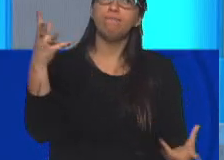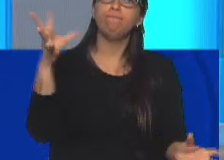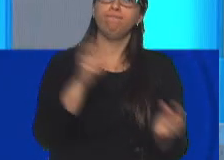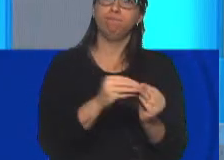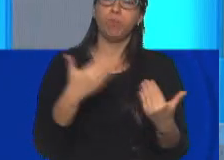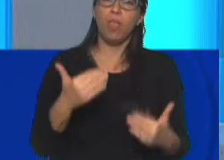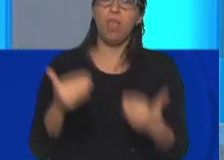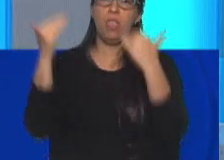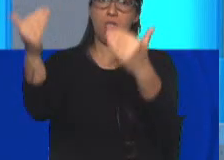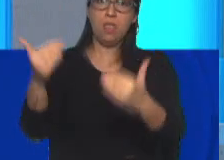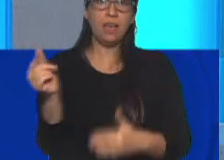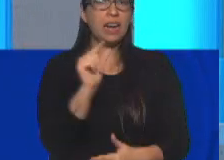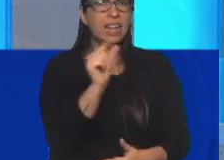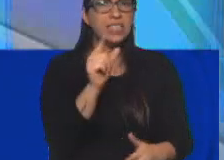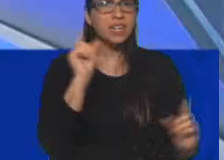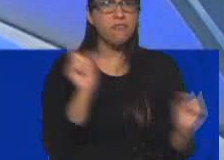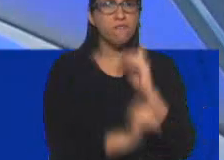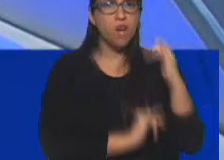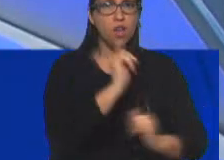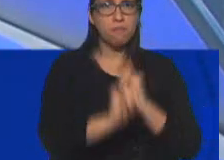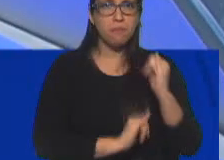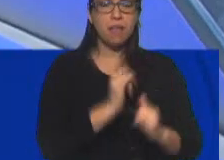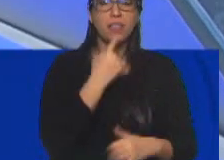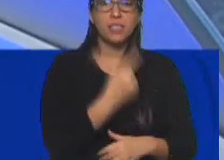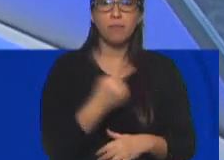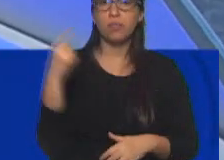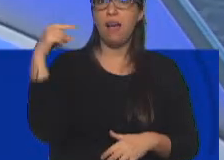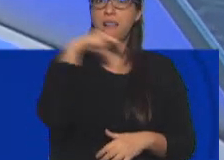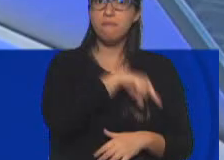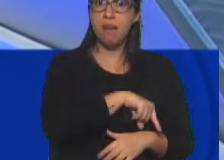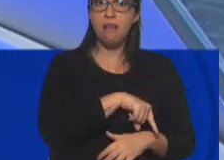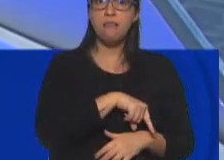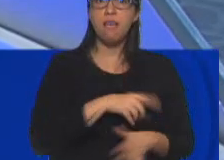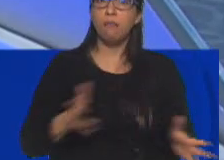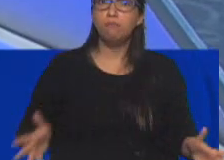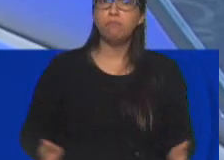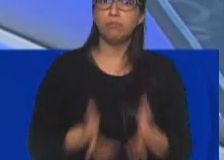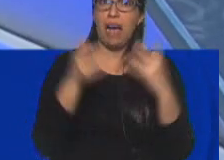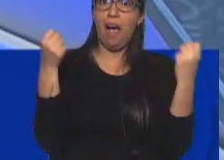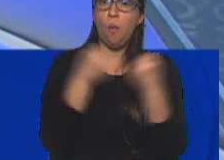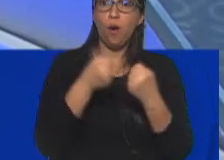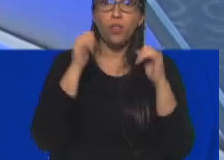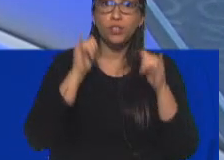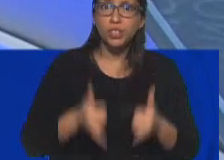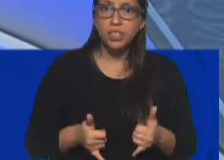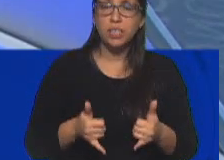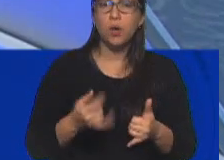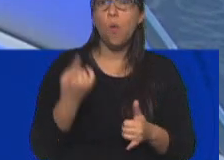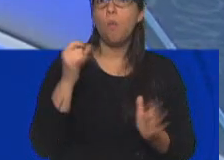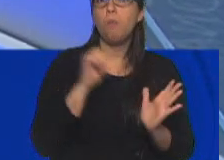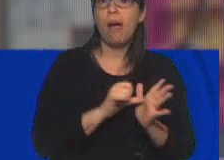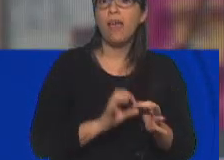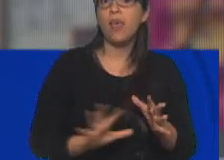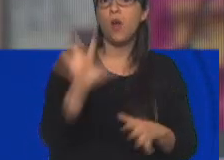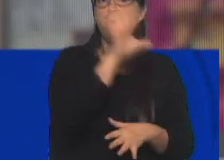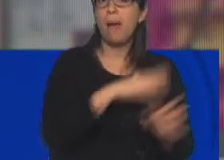a ver, recién en el informe planteamos, ¿no?, que Alemania impulsa el acuerdo, o es uno de los países europeos que más interés